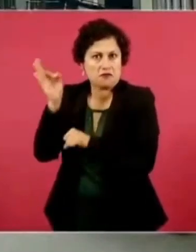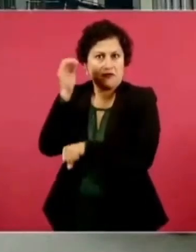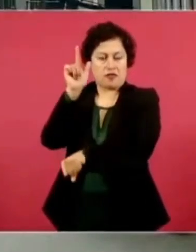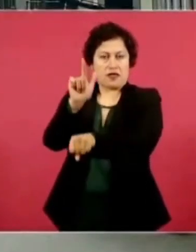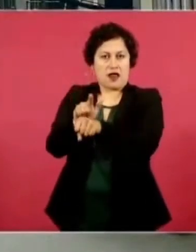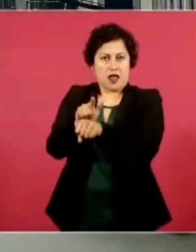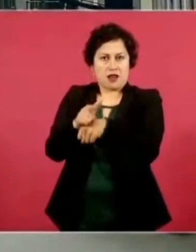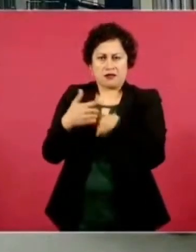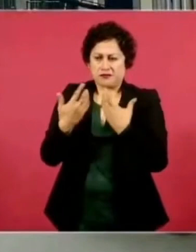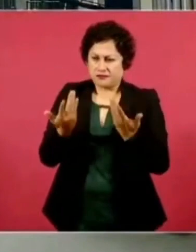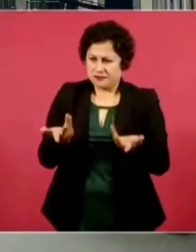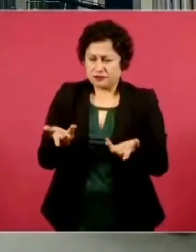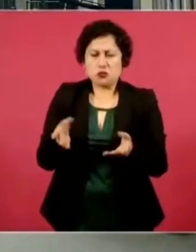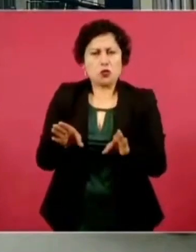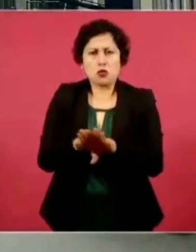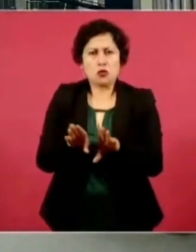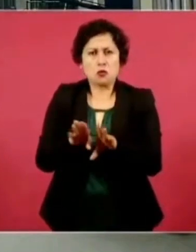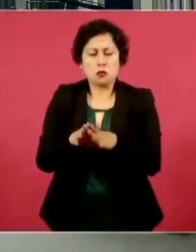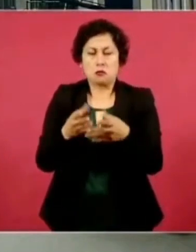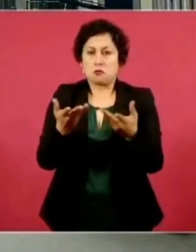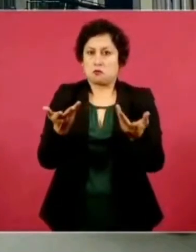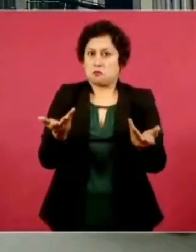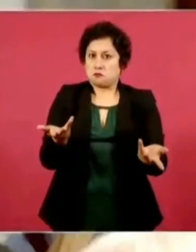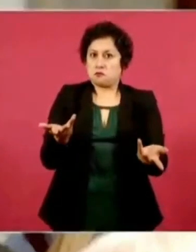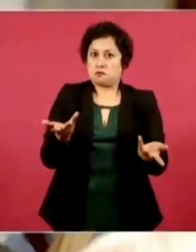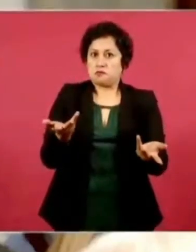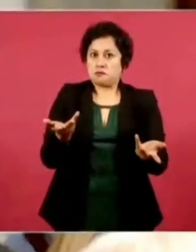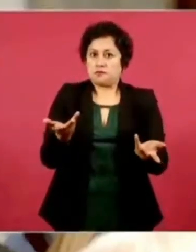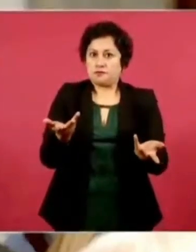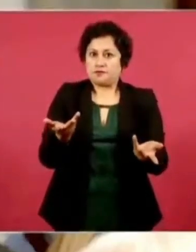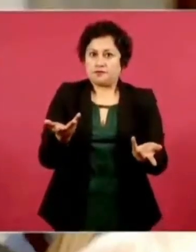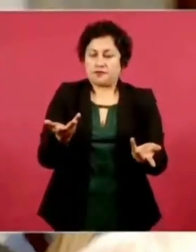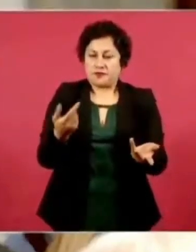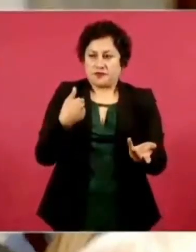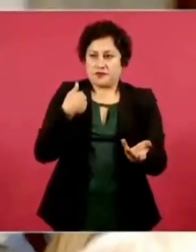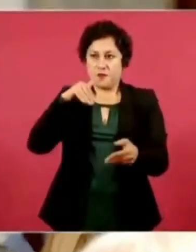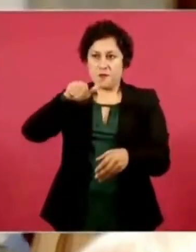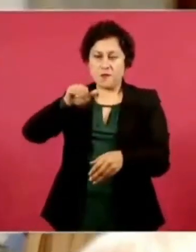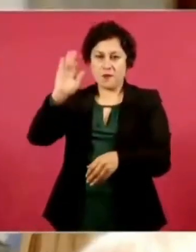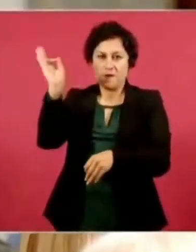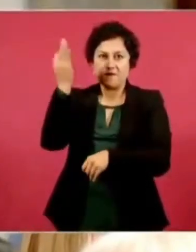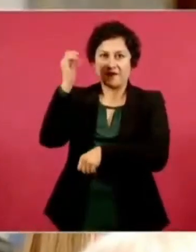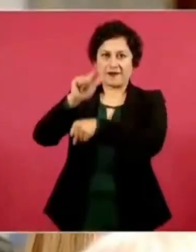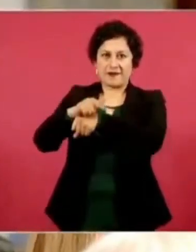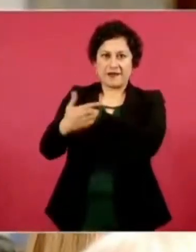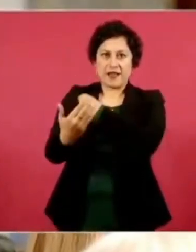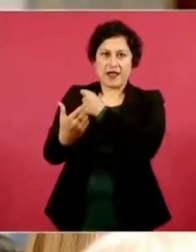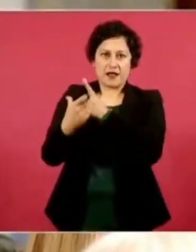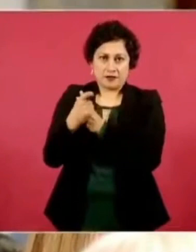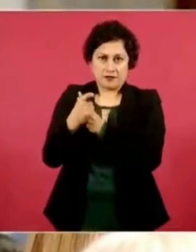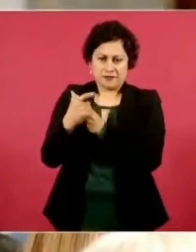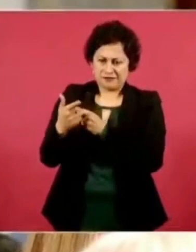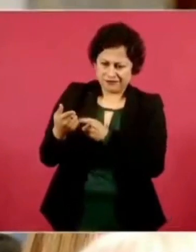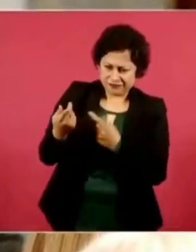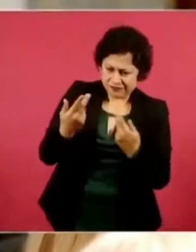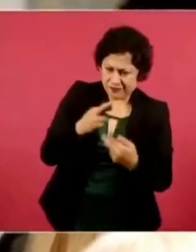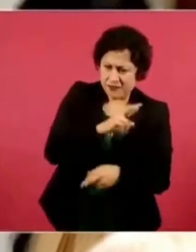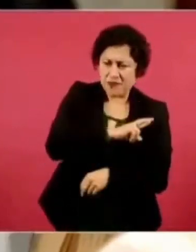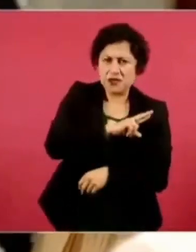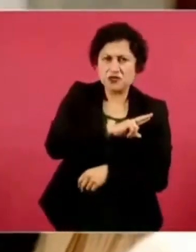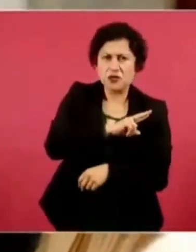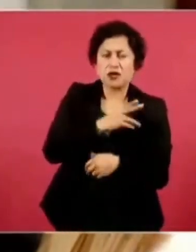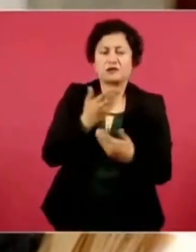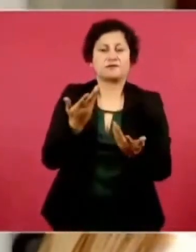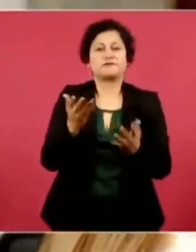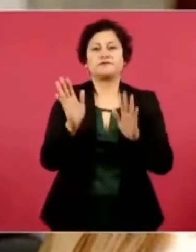que iban a haber seguridad por parte de Protección Federal? Bueno, me dijeron 2 MPs que no me iban a levantar